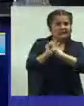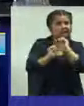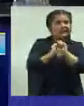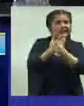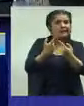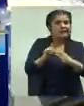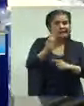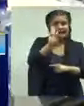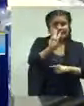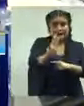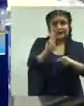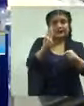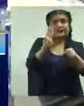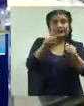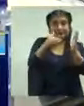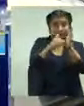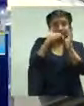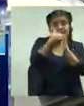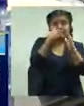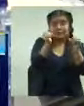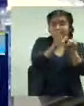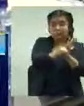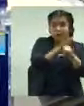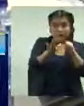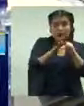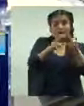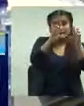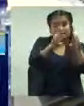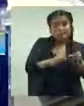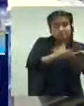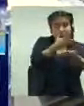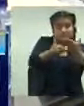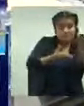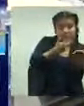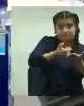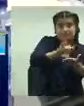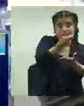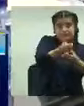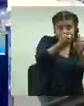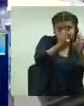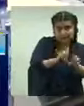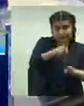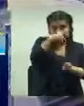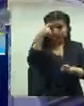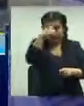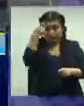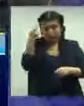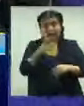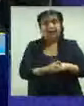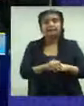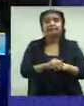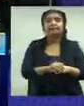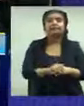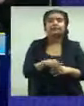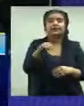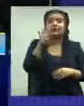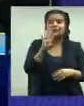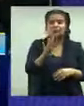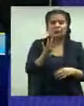cuales 3.000 era el total de nómina, servicios profesionales, etcétera. ¿Cómo llega ahora el año pas- 4.000?